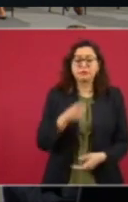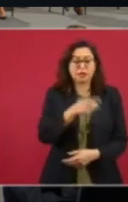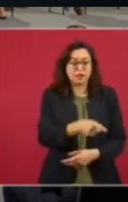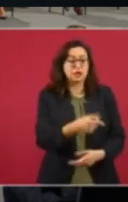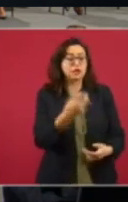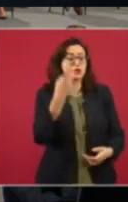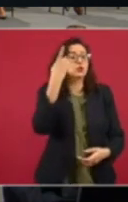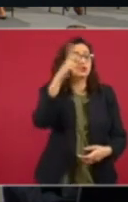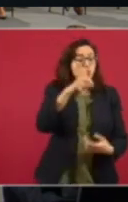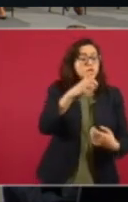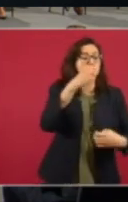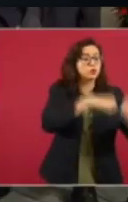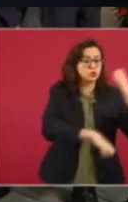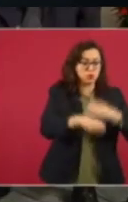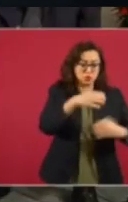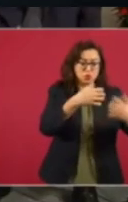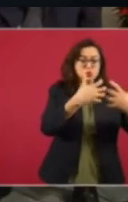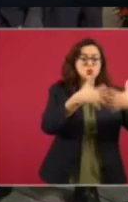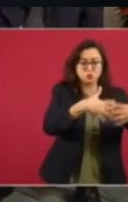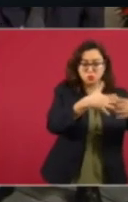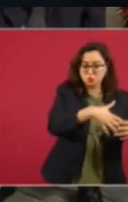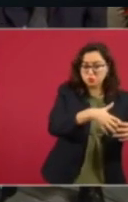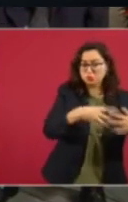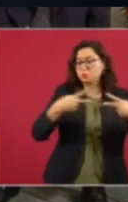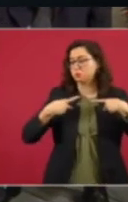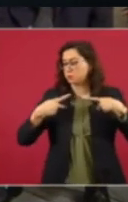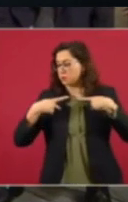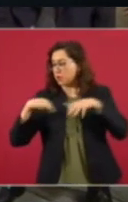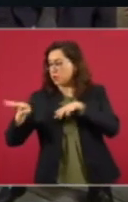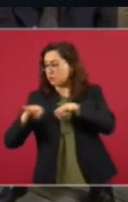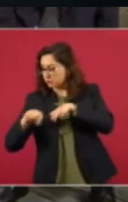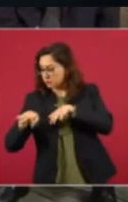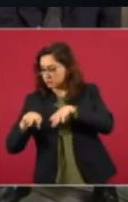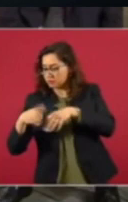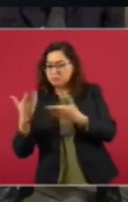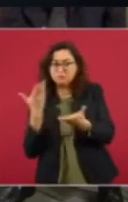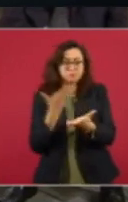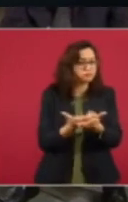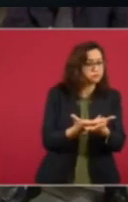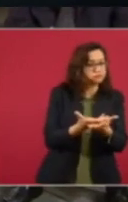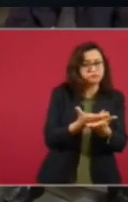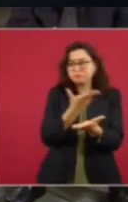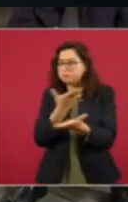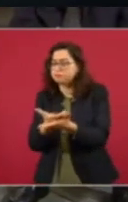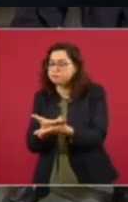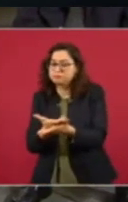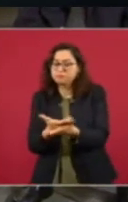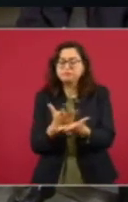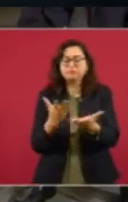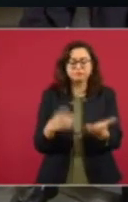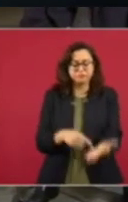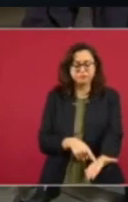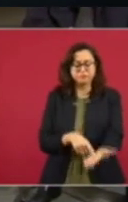empresarial y también el sector obrero, que se inicie un